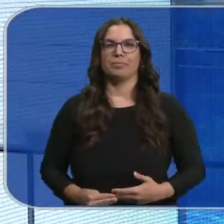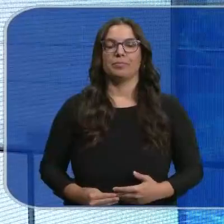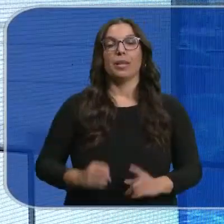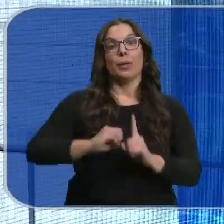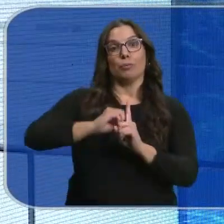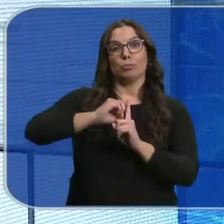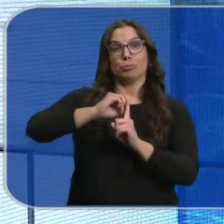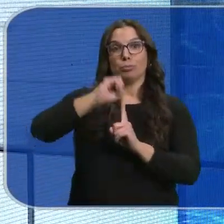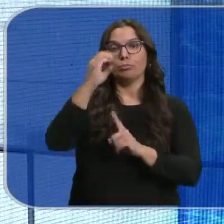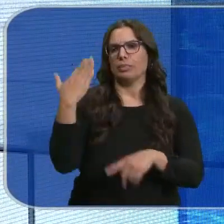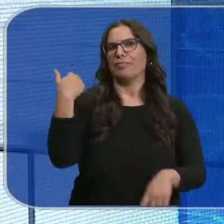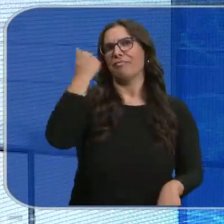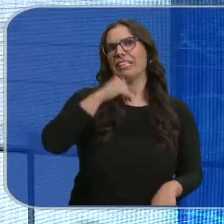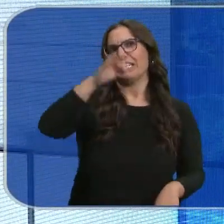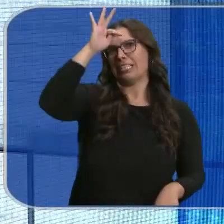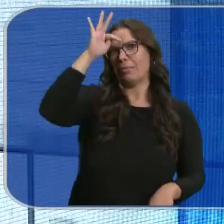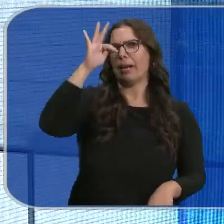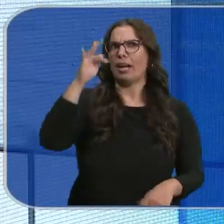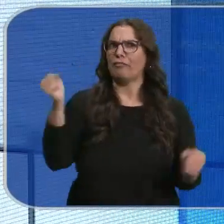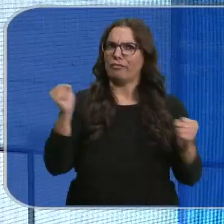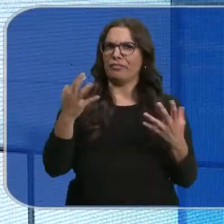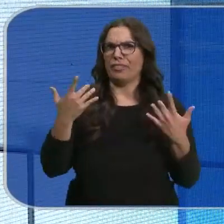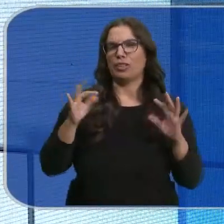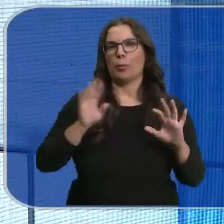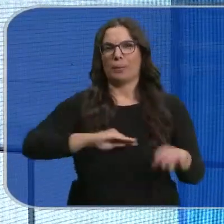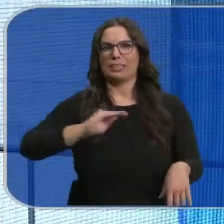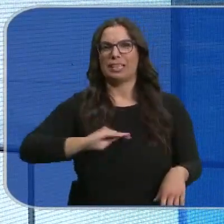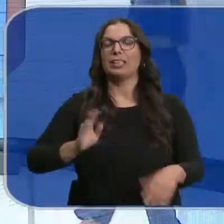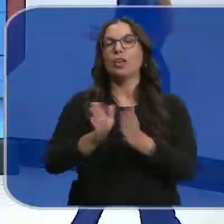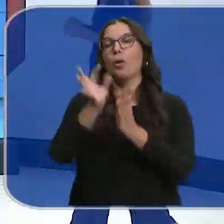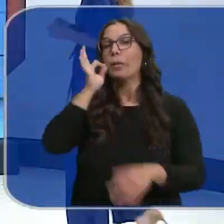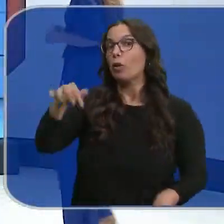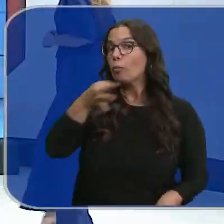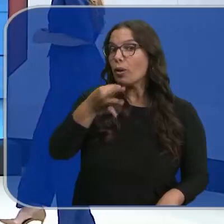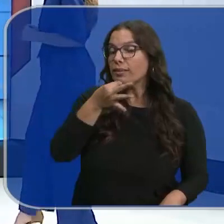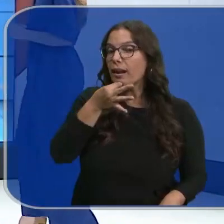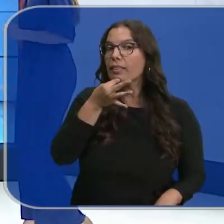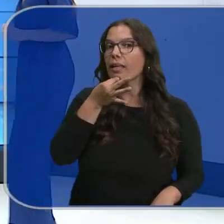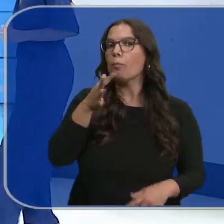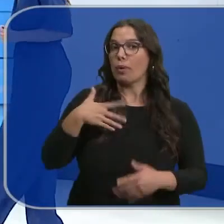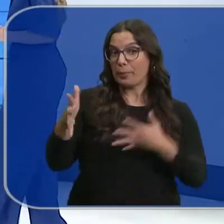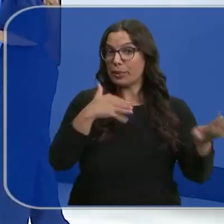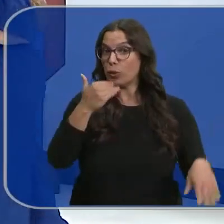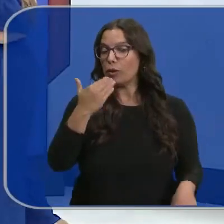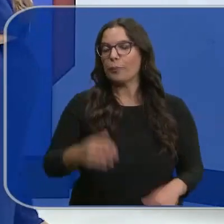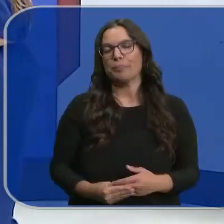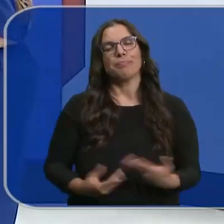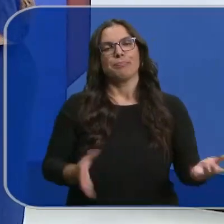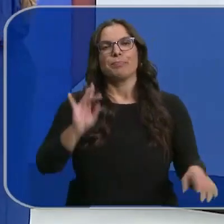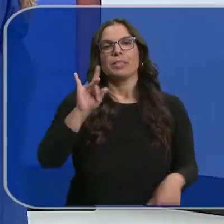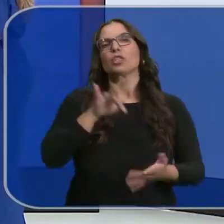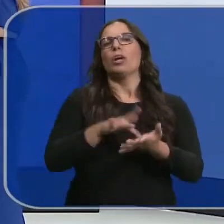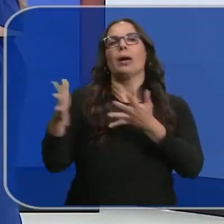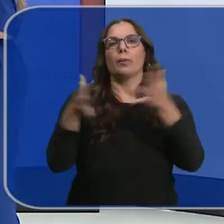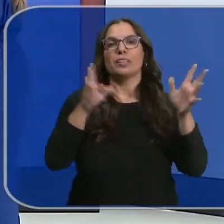Suben las temperaturas después de un fin de semana en el que ha hecho bastante fresco. Silvia, esta tarde tendremos alguna racha de viento. Sí, tendremos